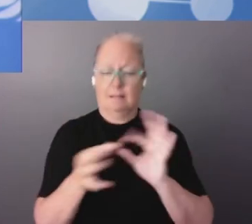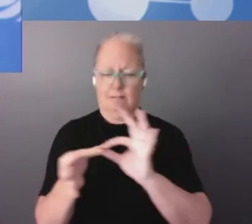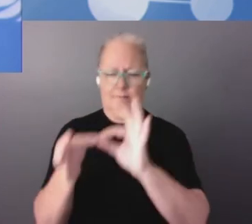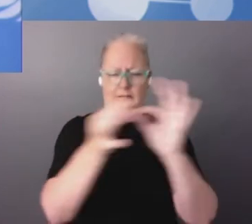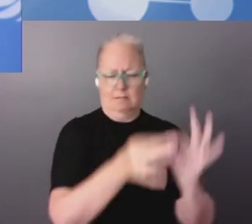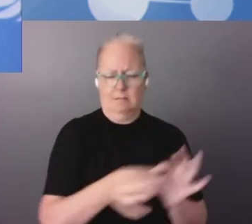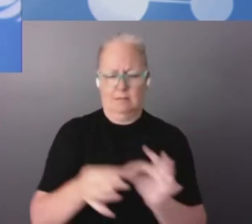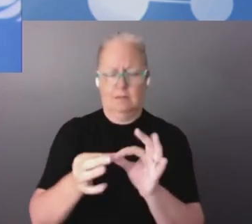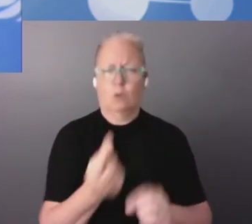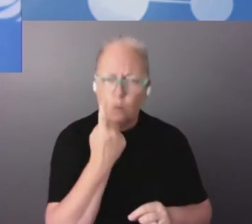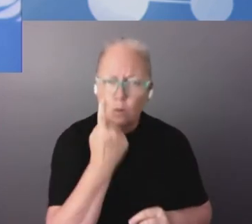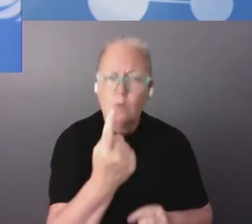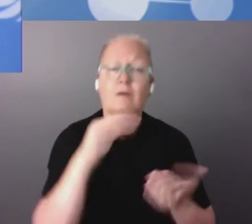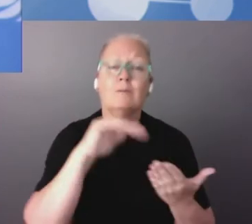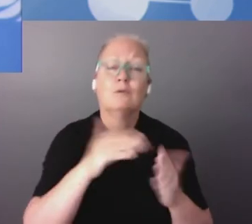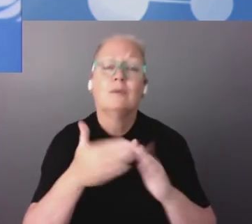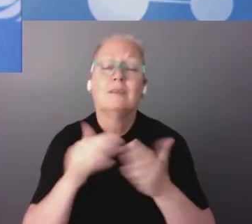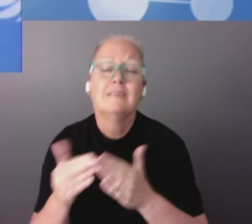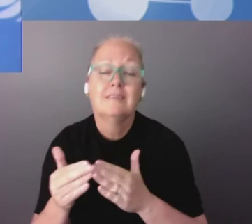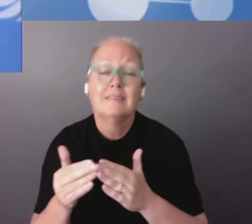Esta edición del foro IGF